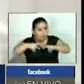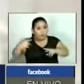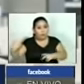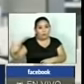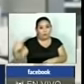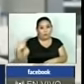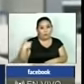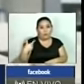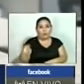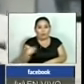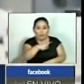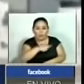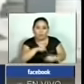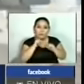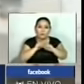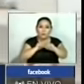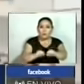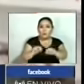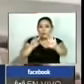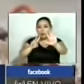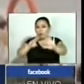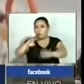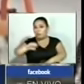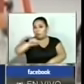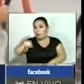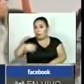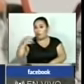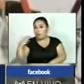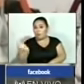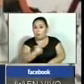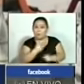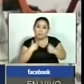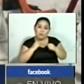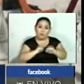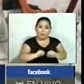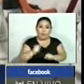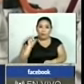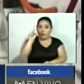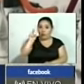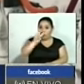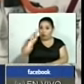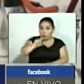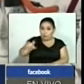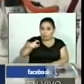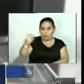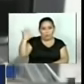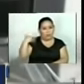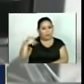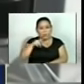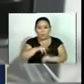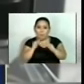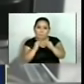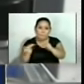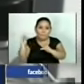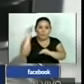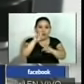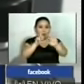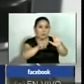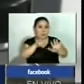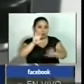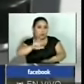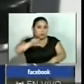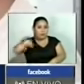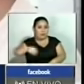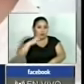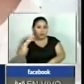es que aquí el número de muertes ronda los 70,000. El presidente había señalado hace 2 semanas que no superaría las 65,000, pero